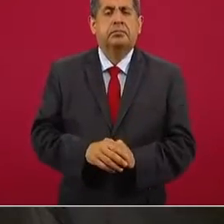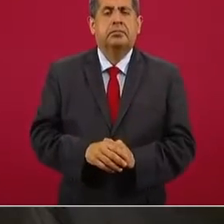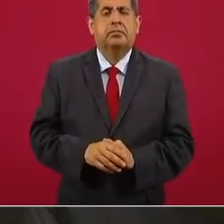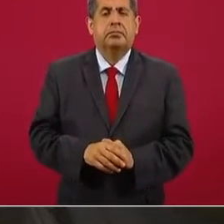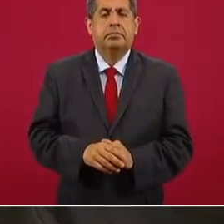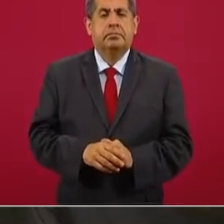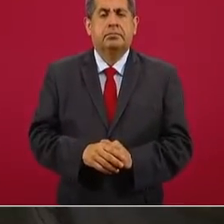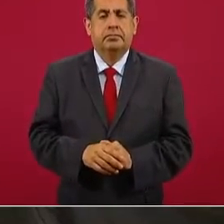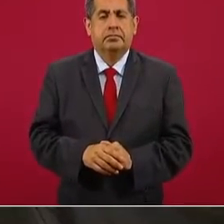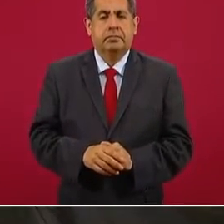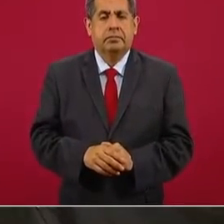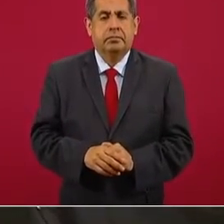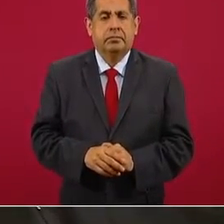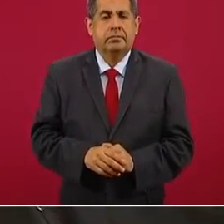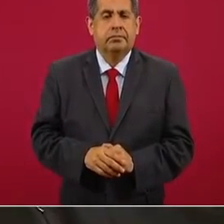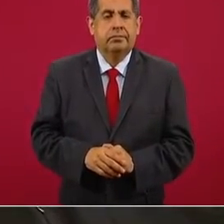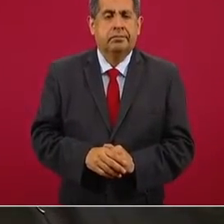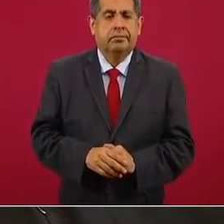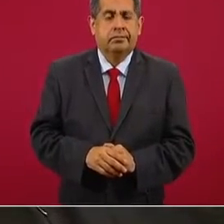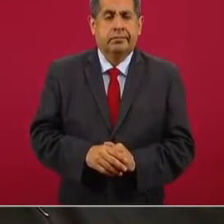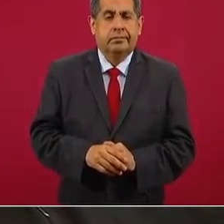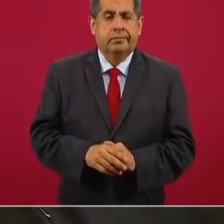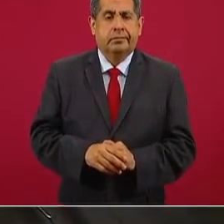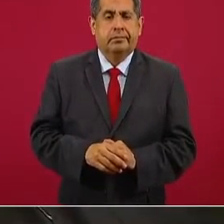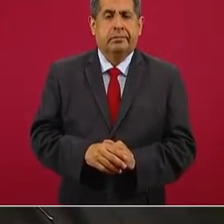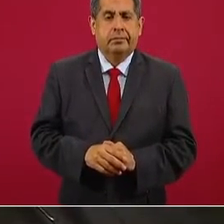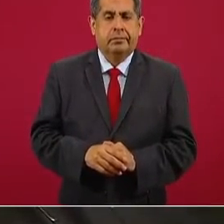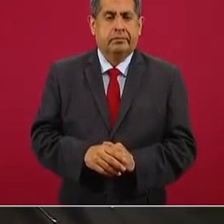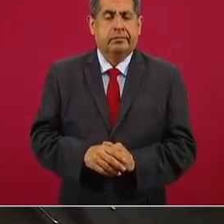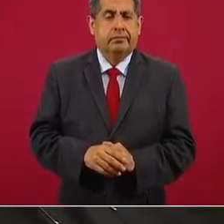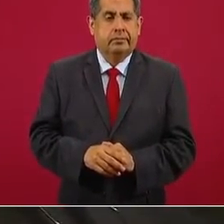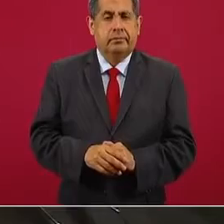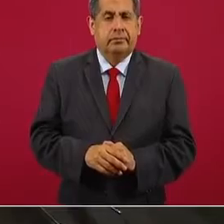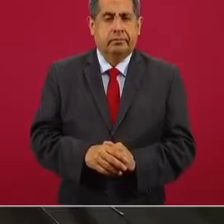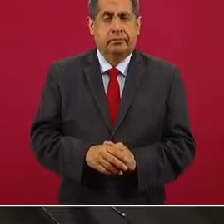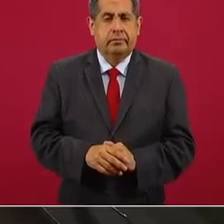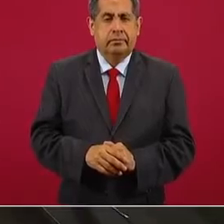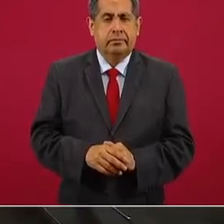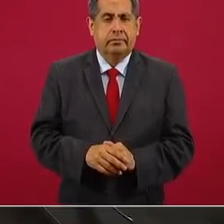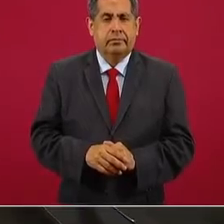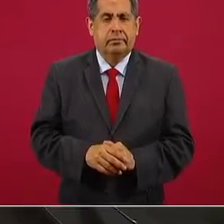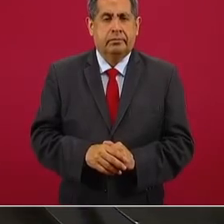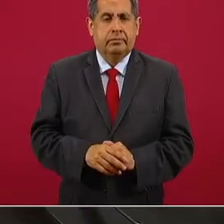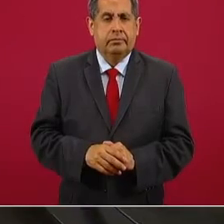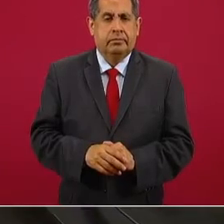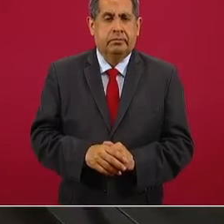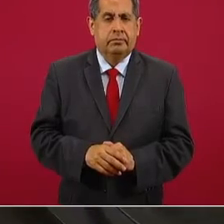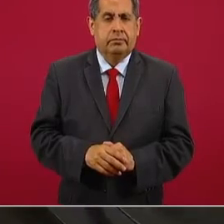Bueno, ahí está.